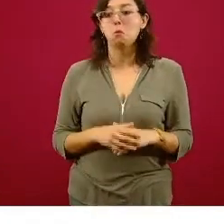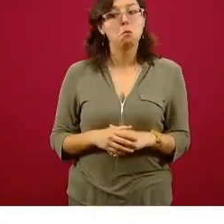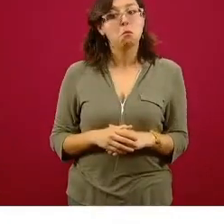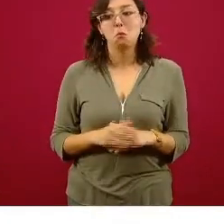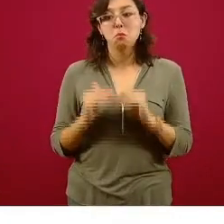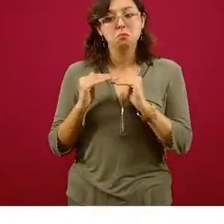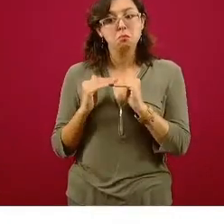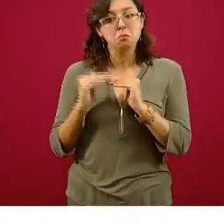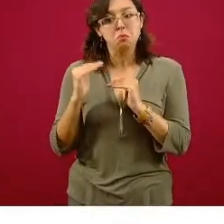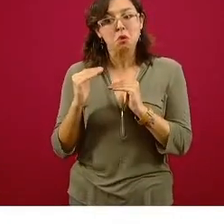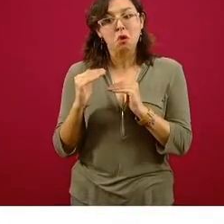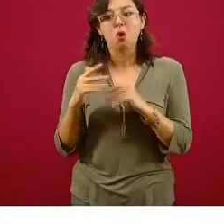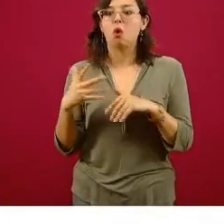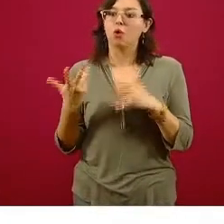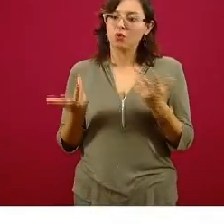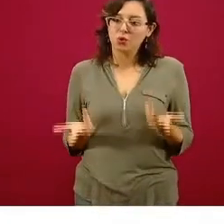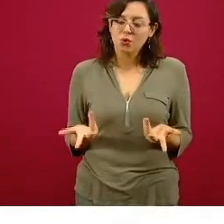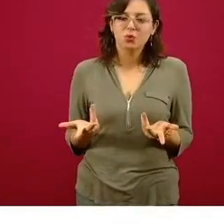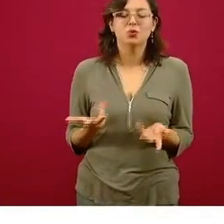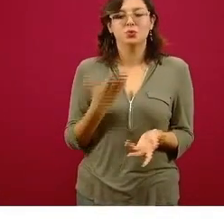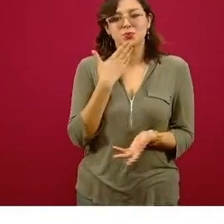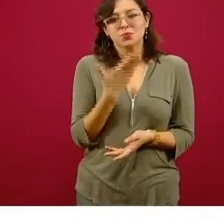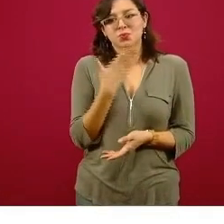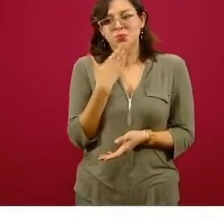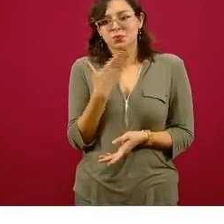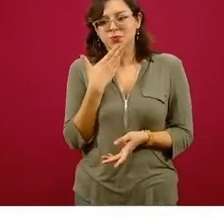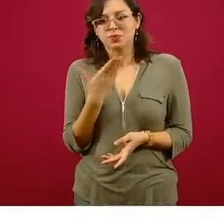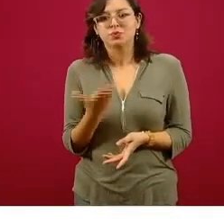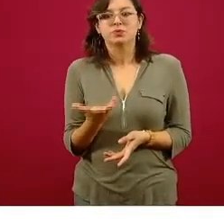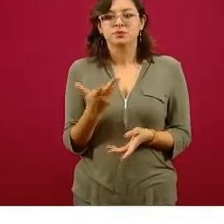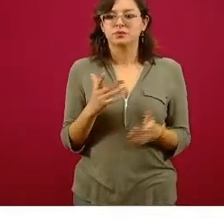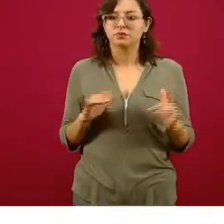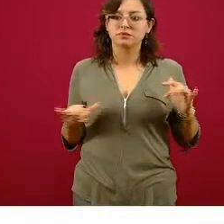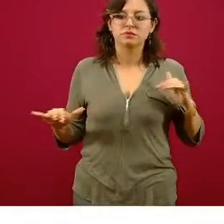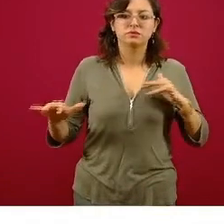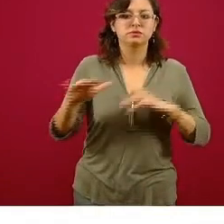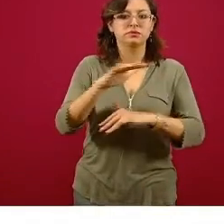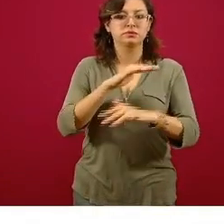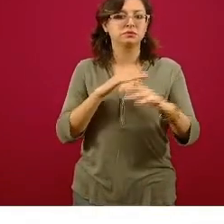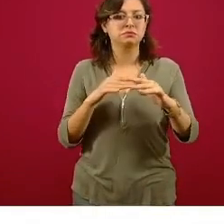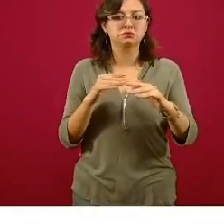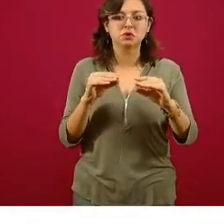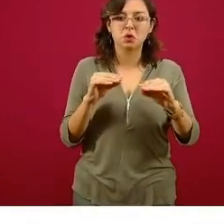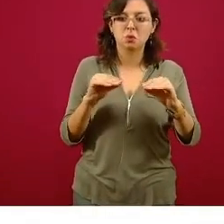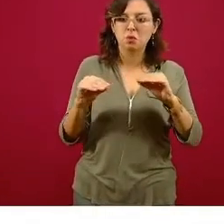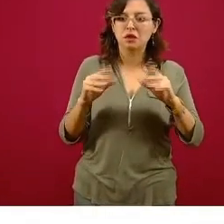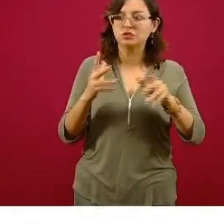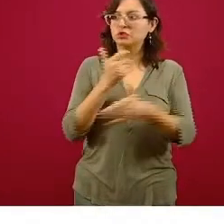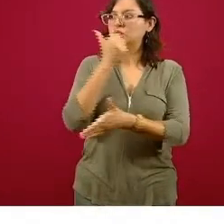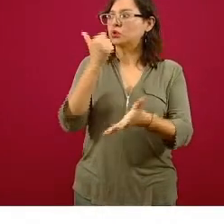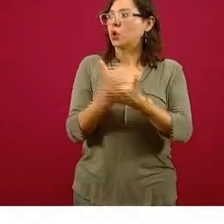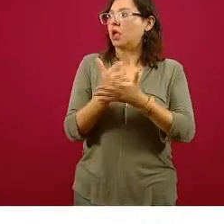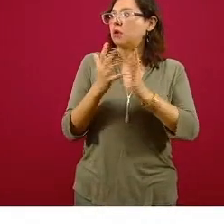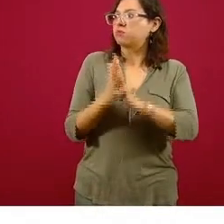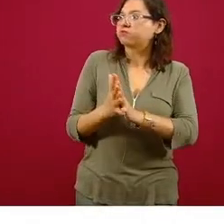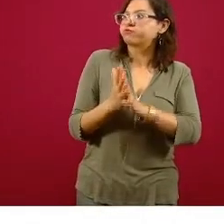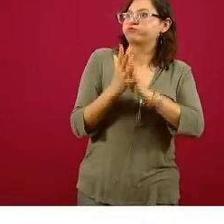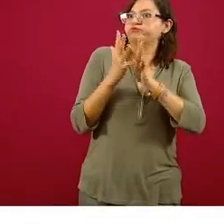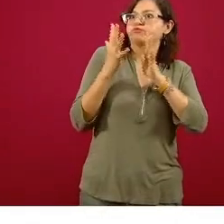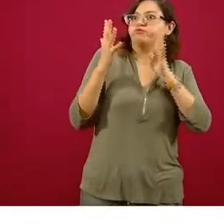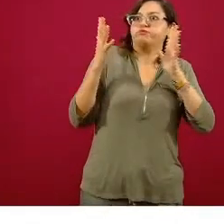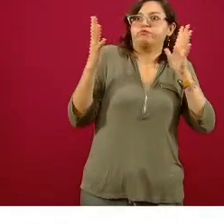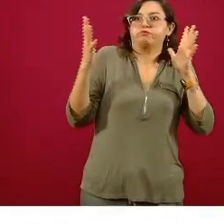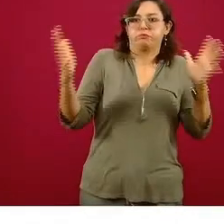cuestión también de densidad poblacional. Lo que es un movimiento pequeño en una ciudad, en una megalópolis